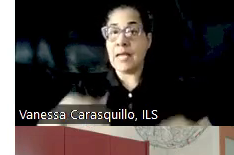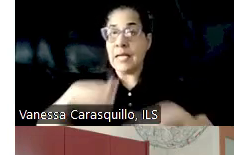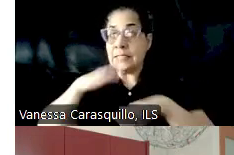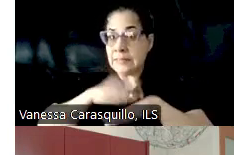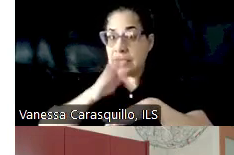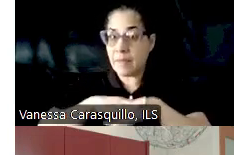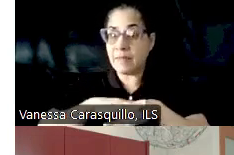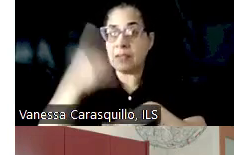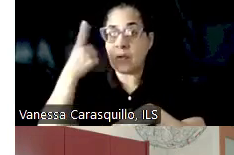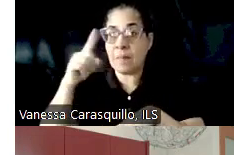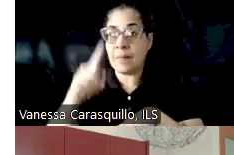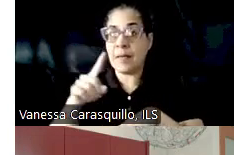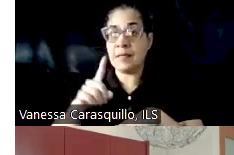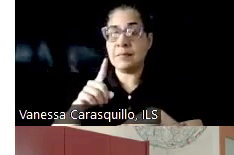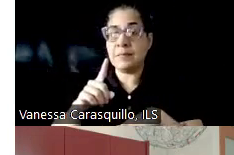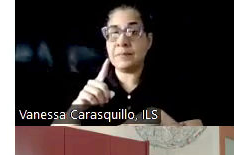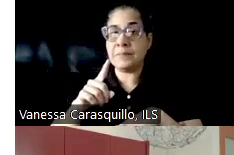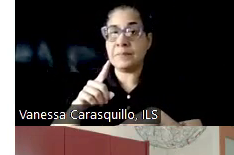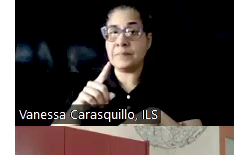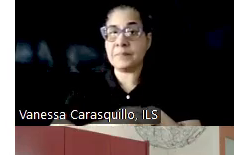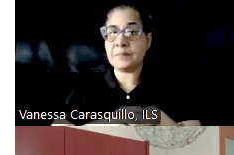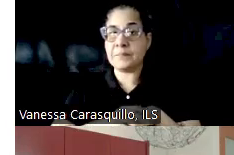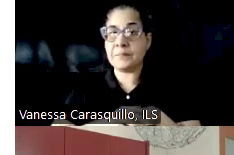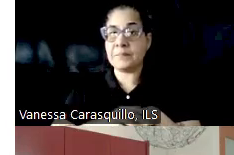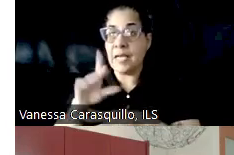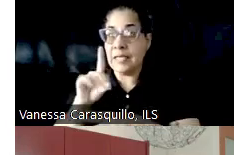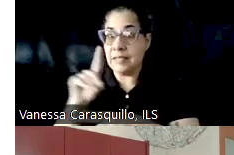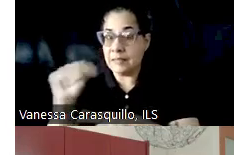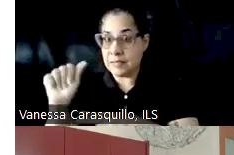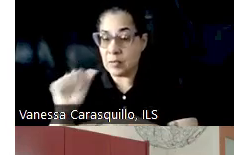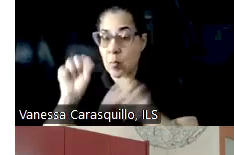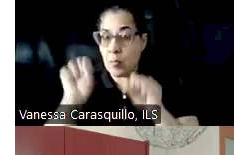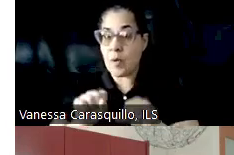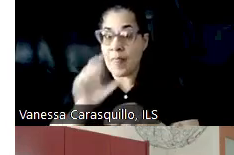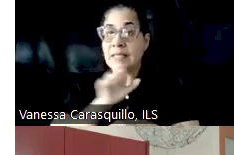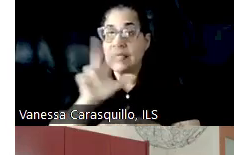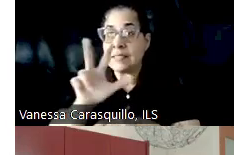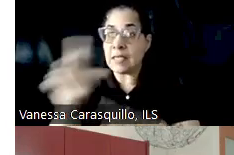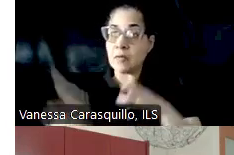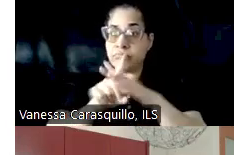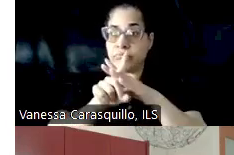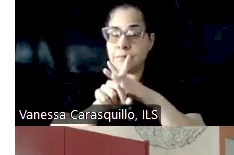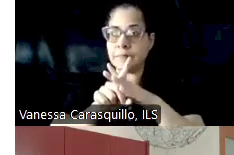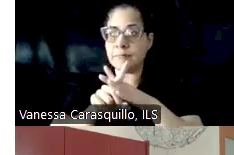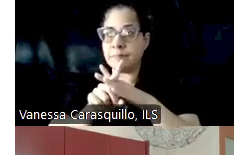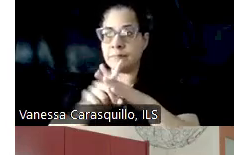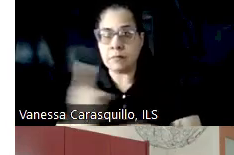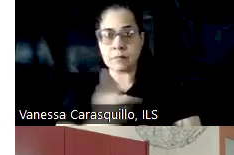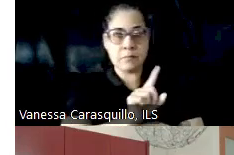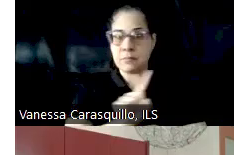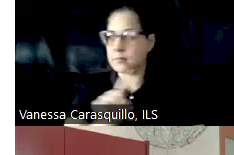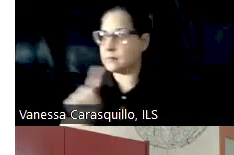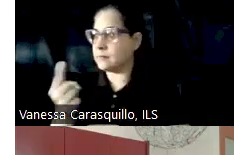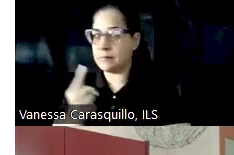atención, ¿verdad?, pueden aparecer desde los 3 a los 6 años. Es el moverse constantemente,